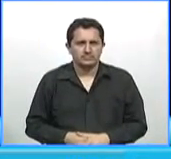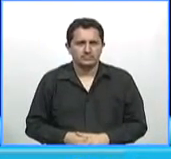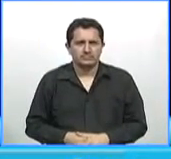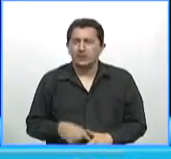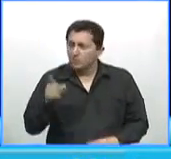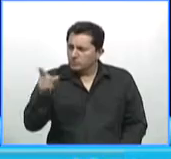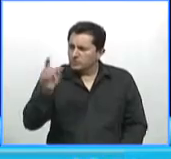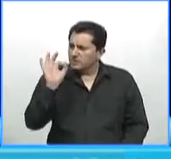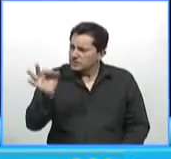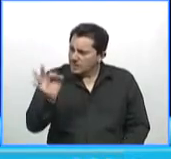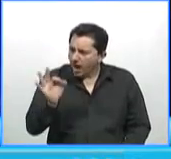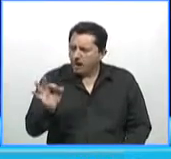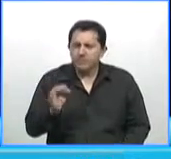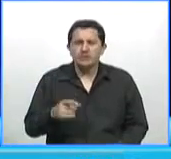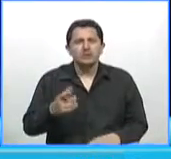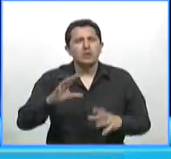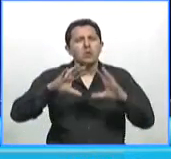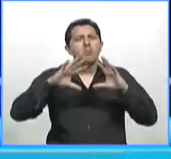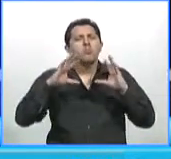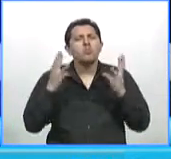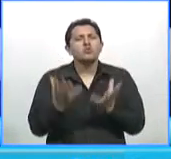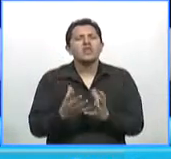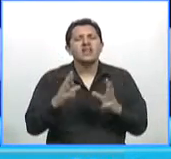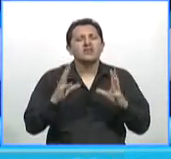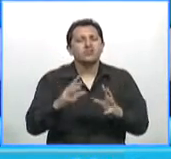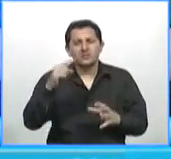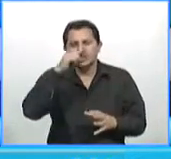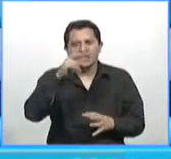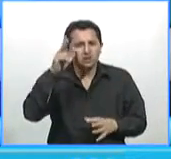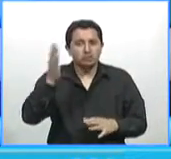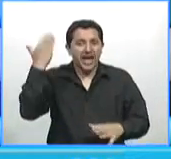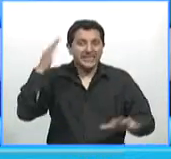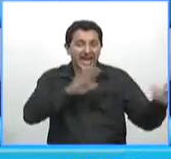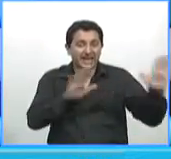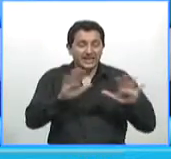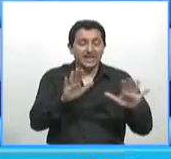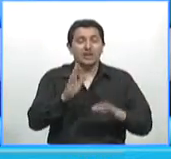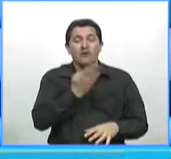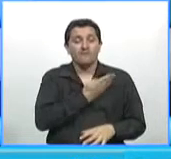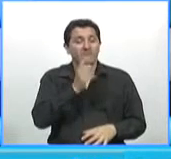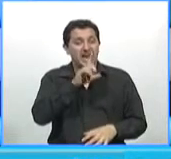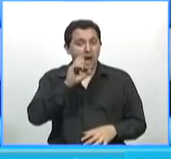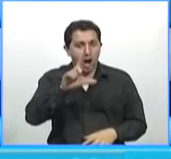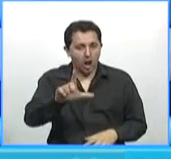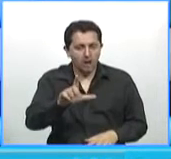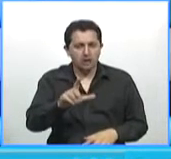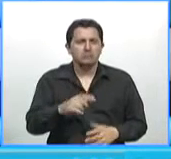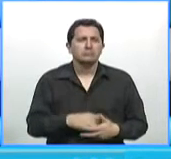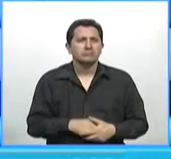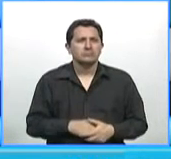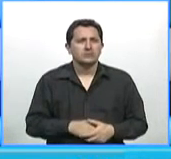Usted sabe que. En el Mundial de Fútbol 78, cuando atajaba Filiol y venían